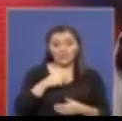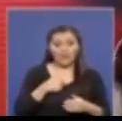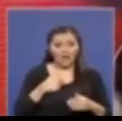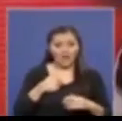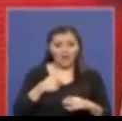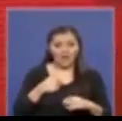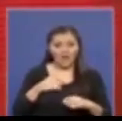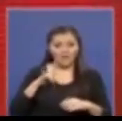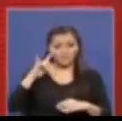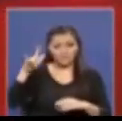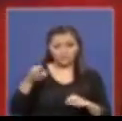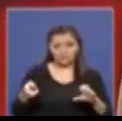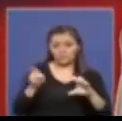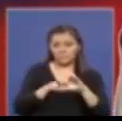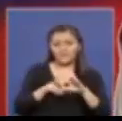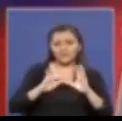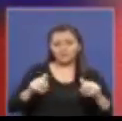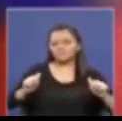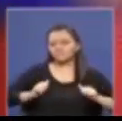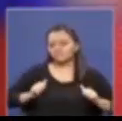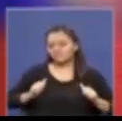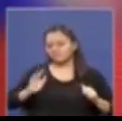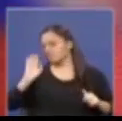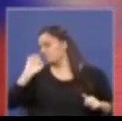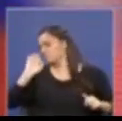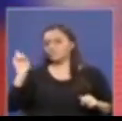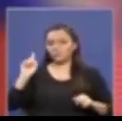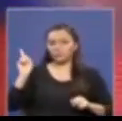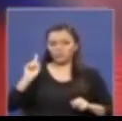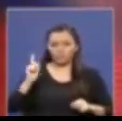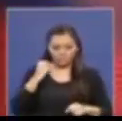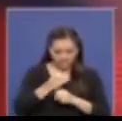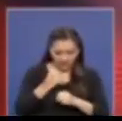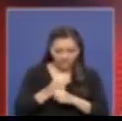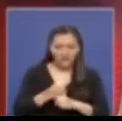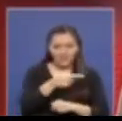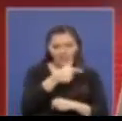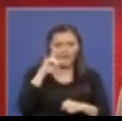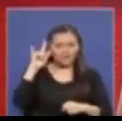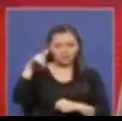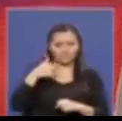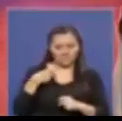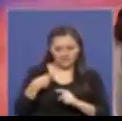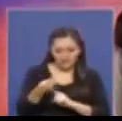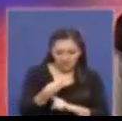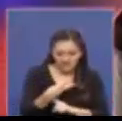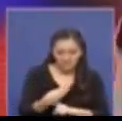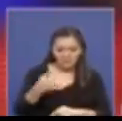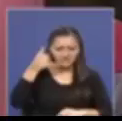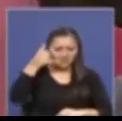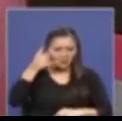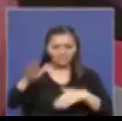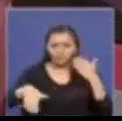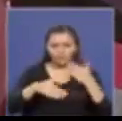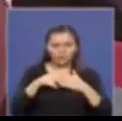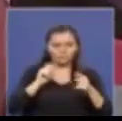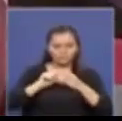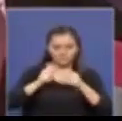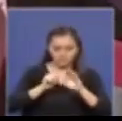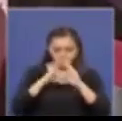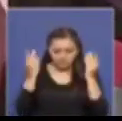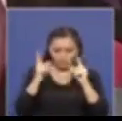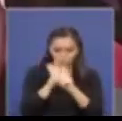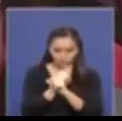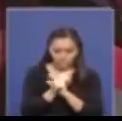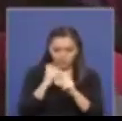aviones seguimos trabajando, porque gracias a Dios tienen comunicación, internet, y el presidente puede seguir despachando, enviando